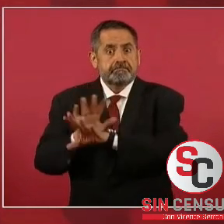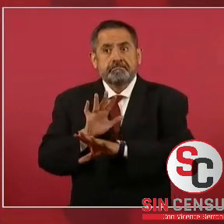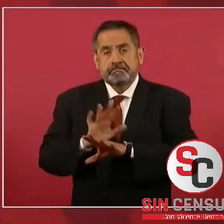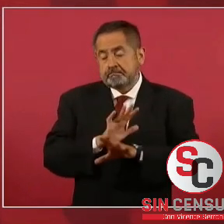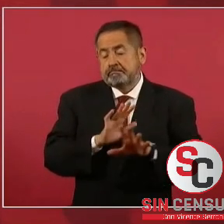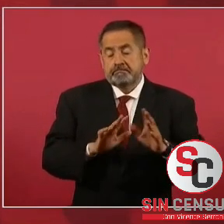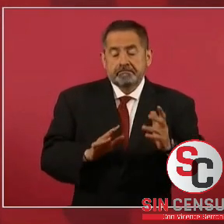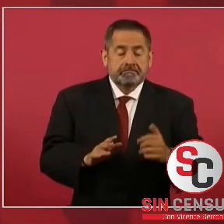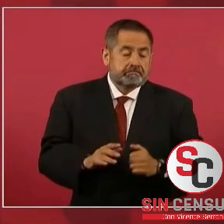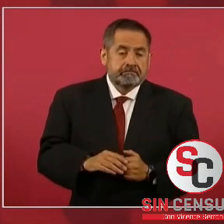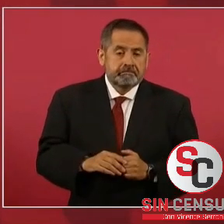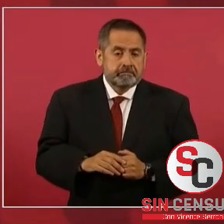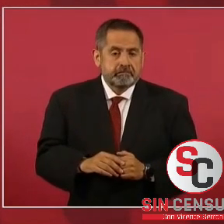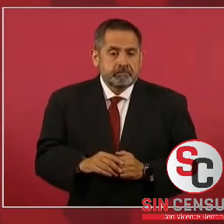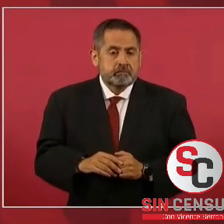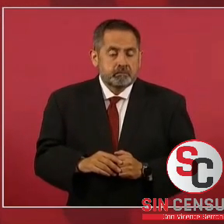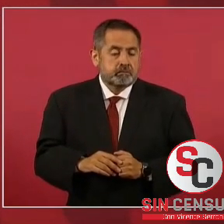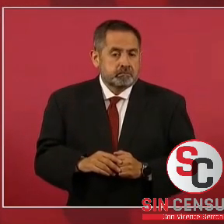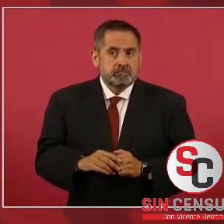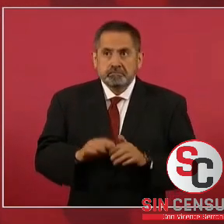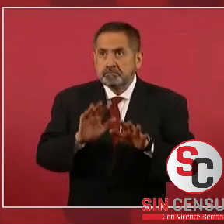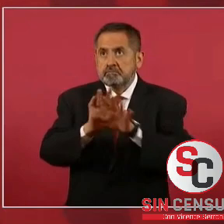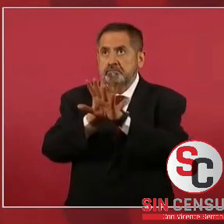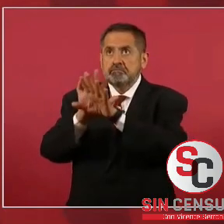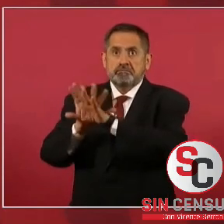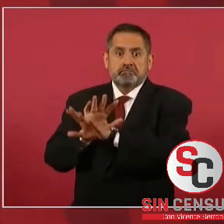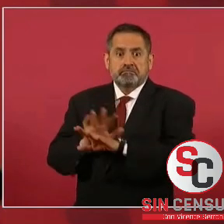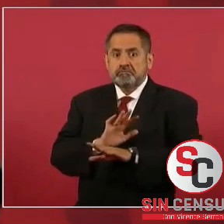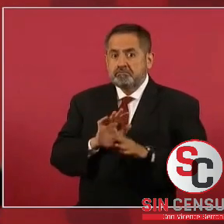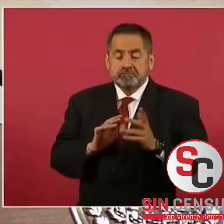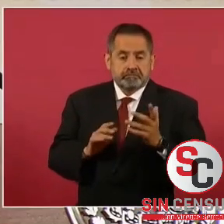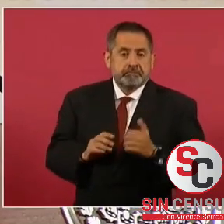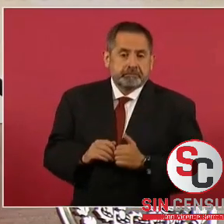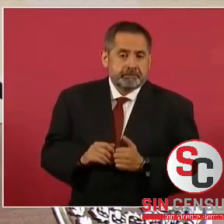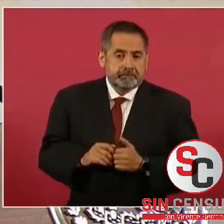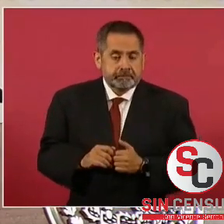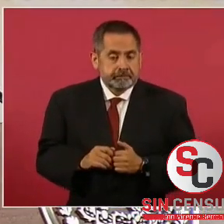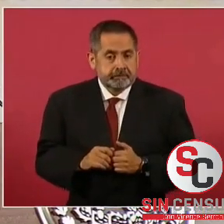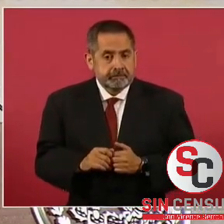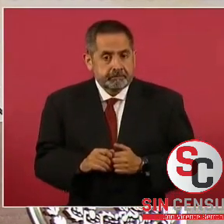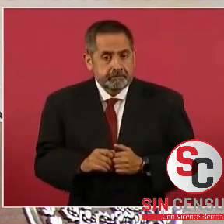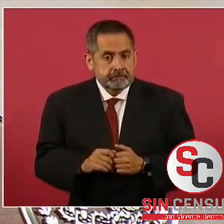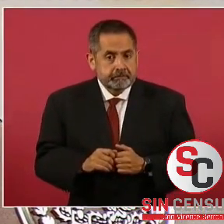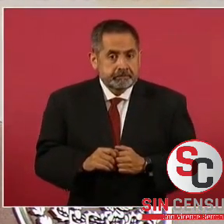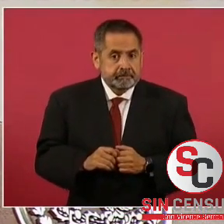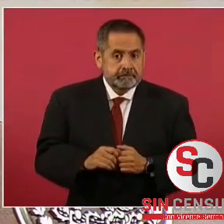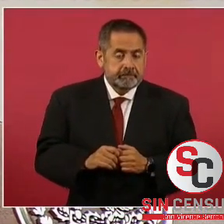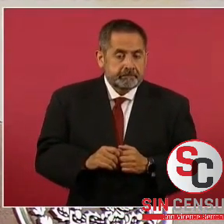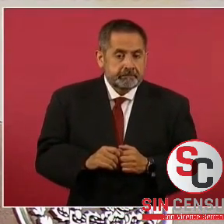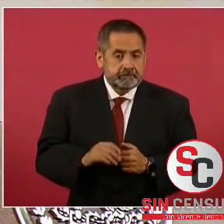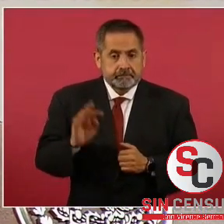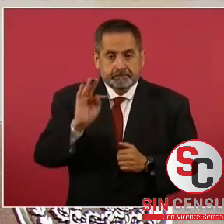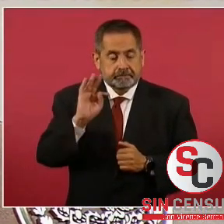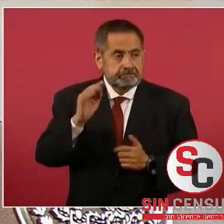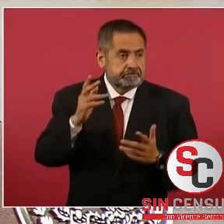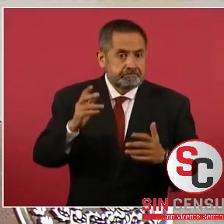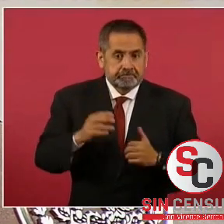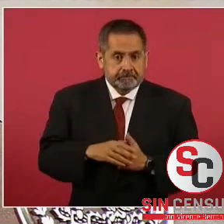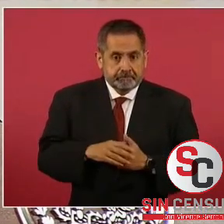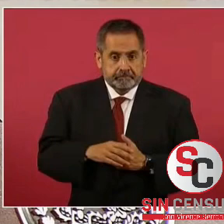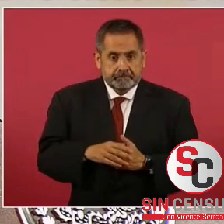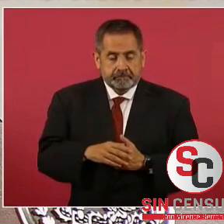en el mundo, y si no